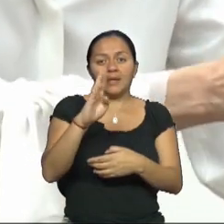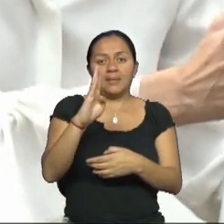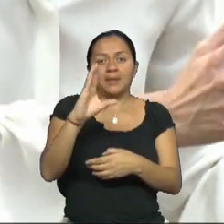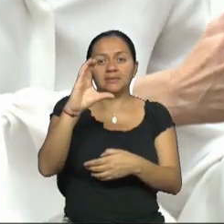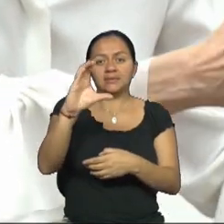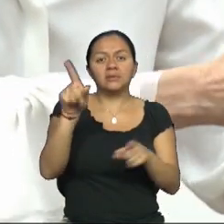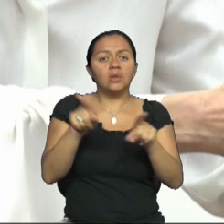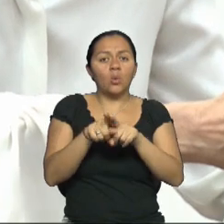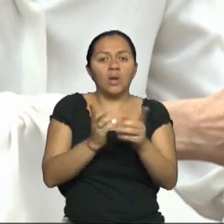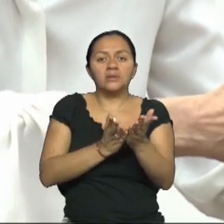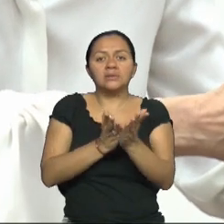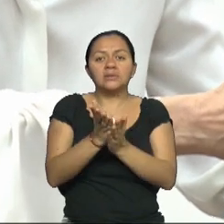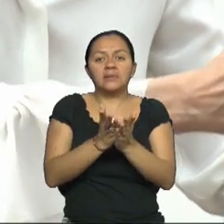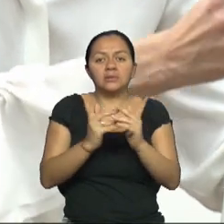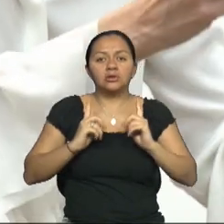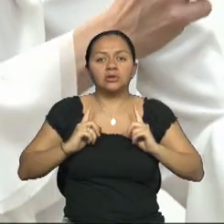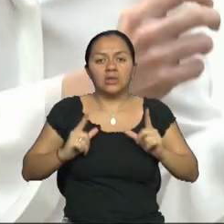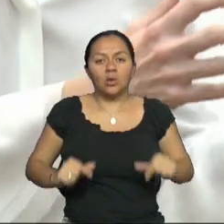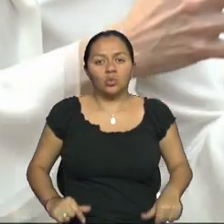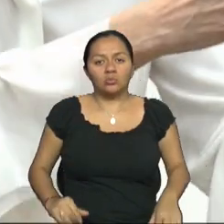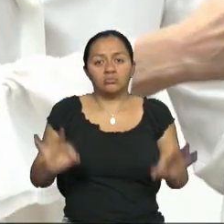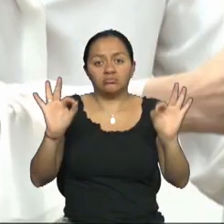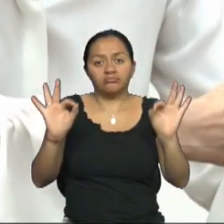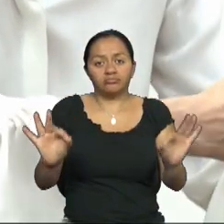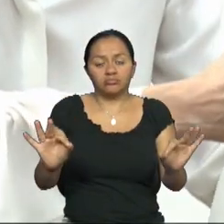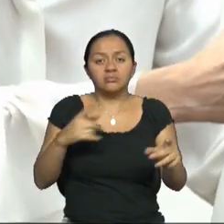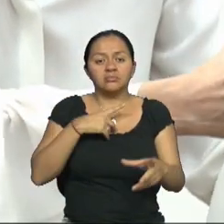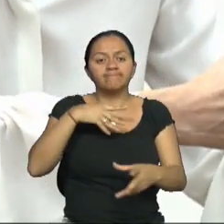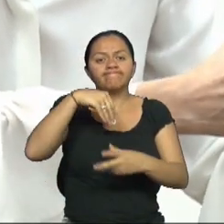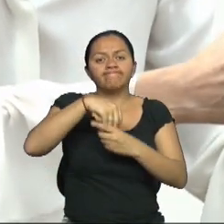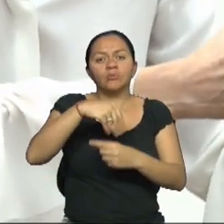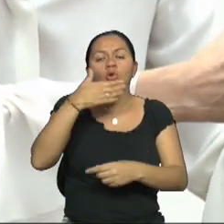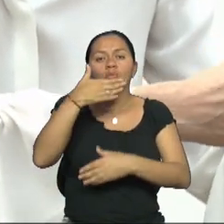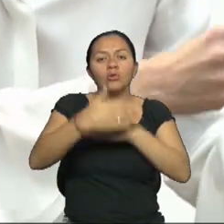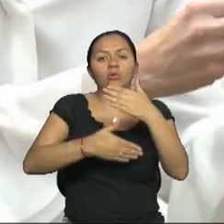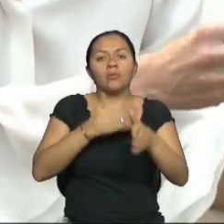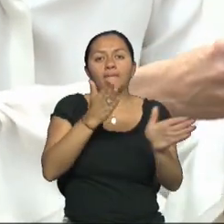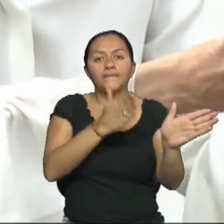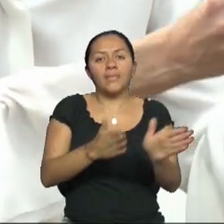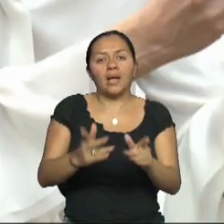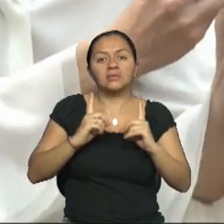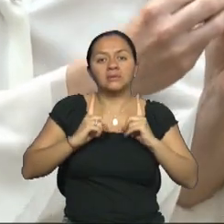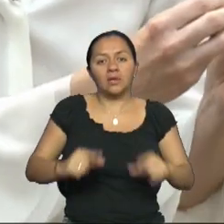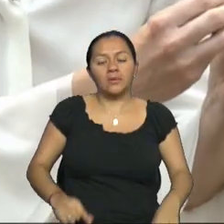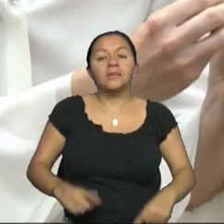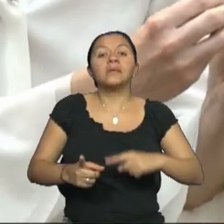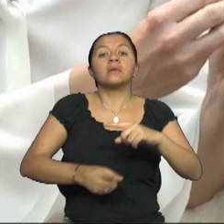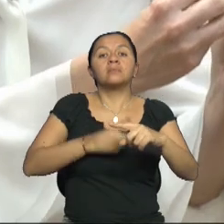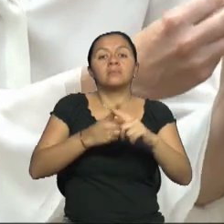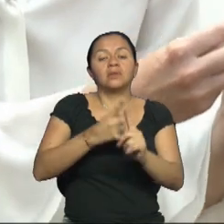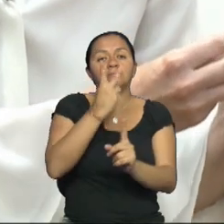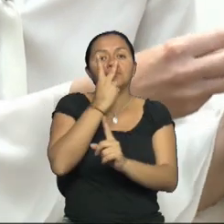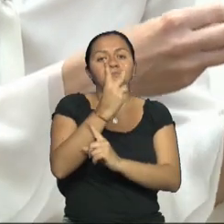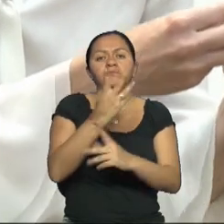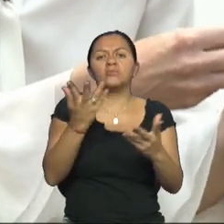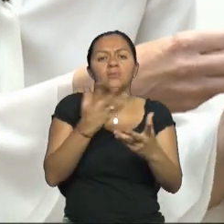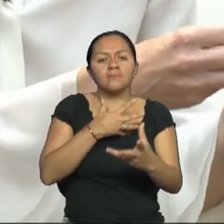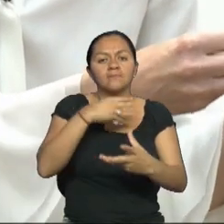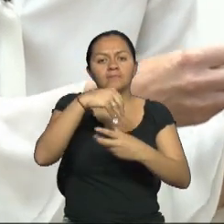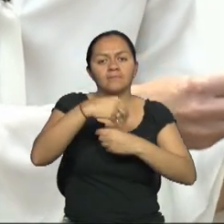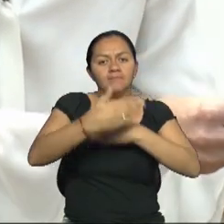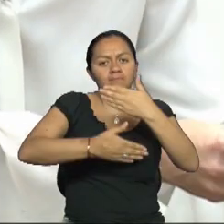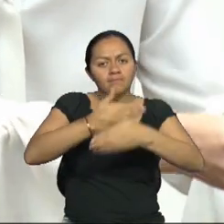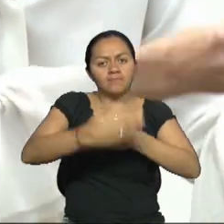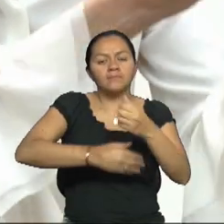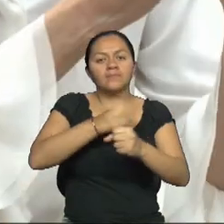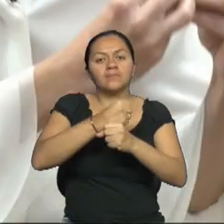como servicios de salud. Uh-huh. Dentro de los sistemas de salud, y lo que hacemos trabajando con